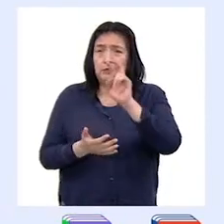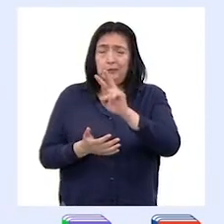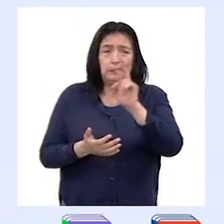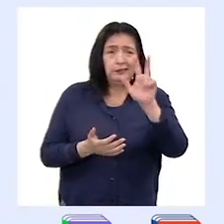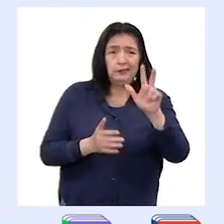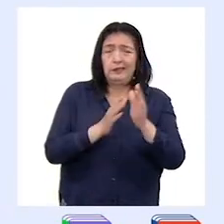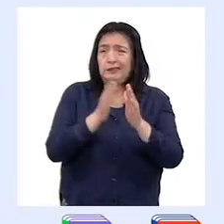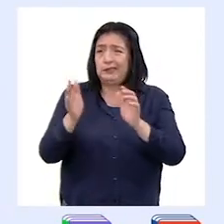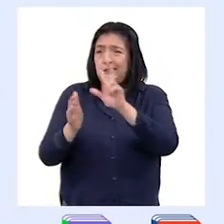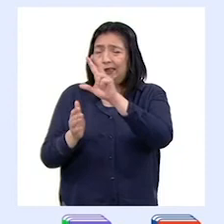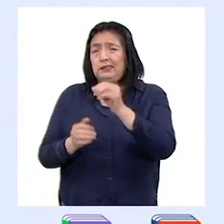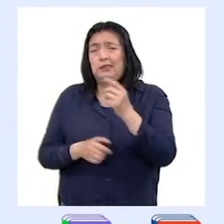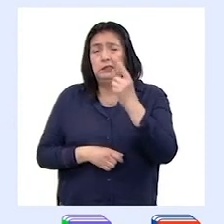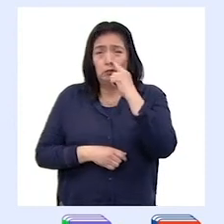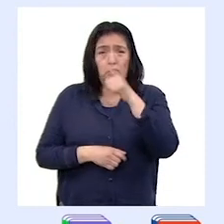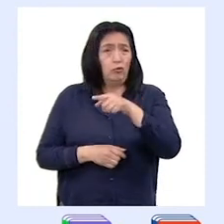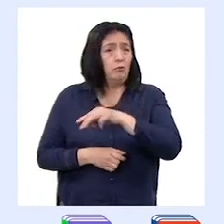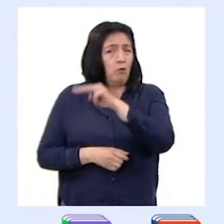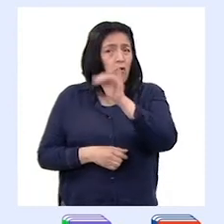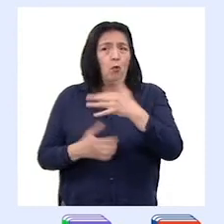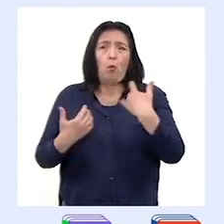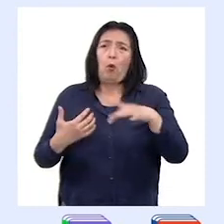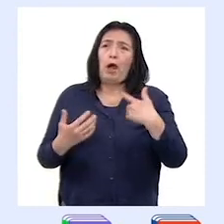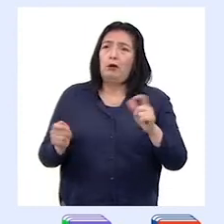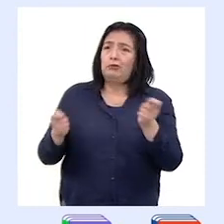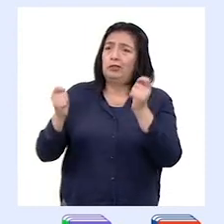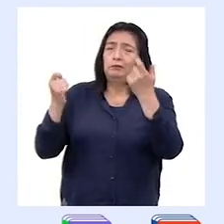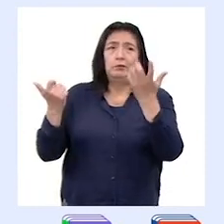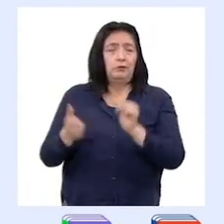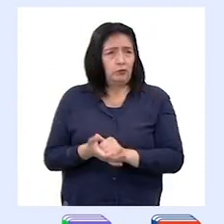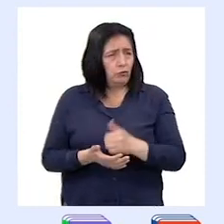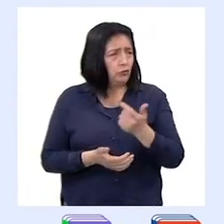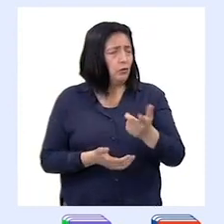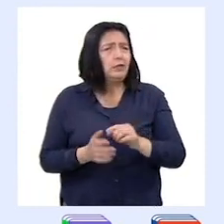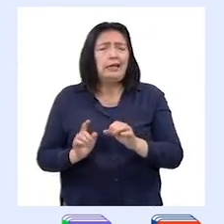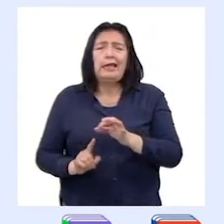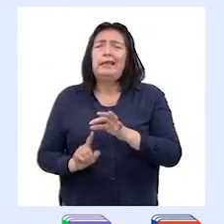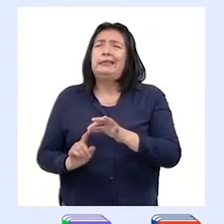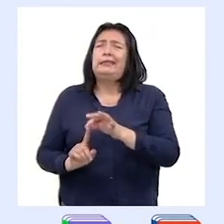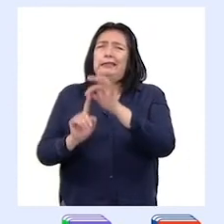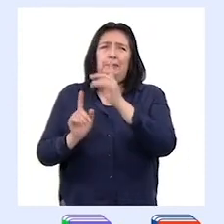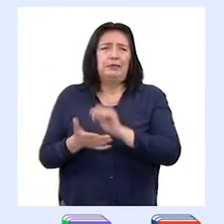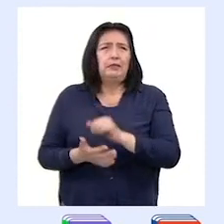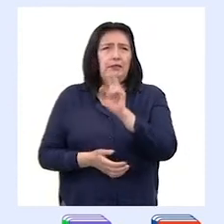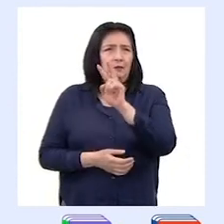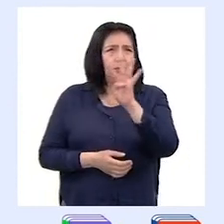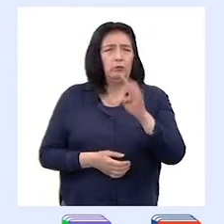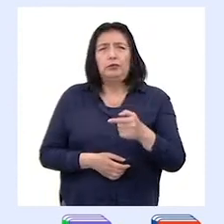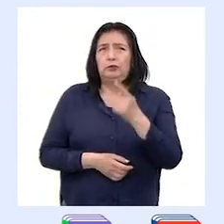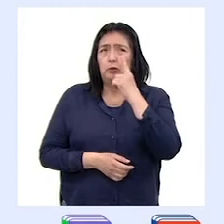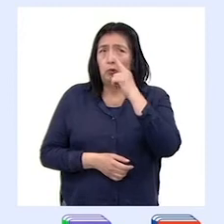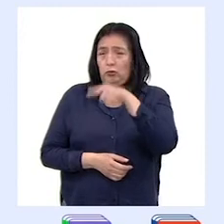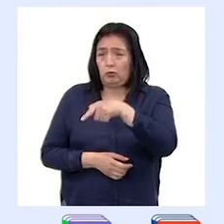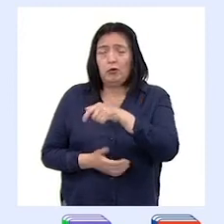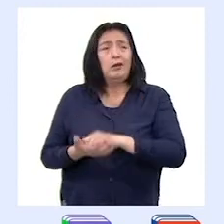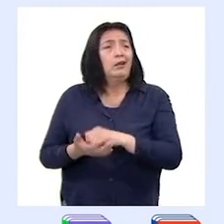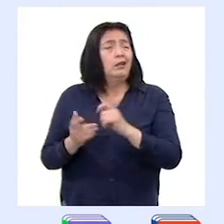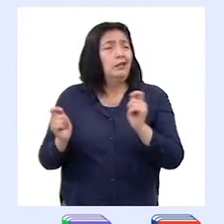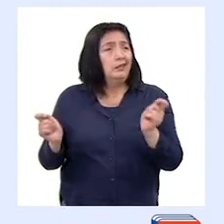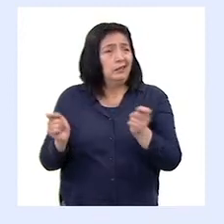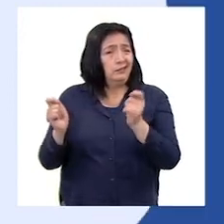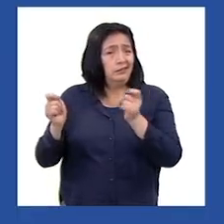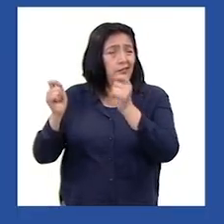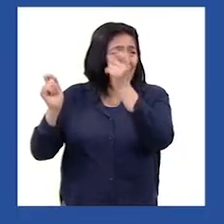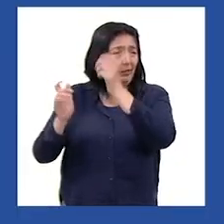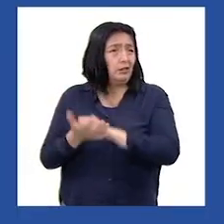30 de junio en Moyobamba hay una gran fiesta y el día principal es el 24 de junio. Ese día se